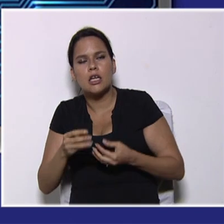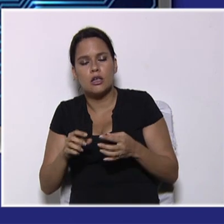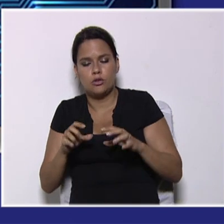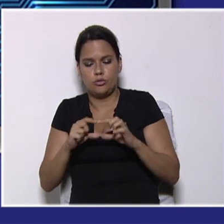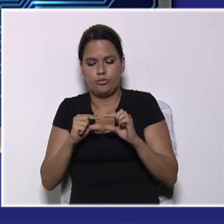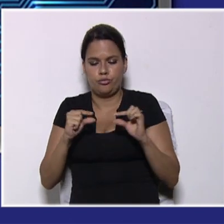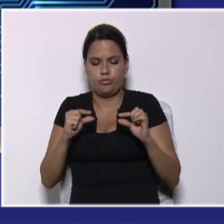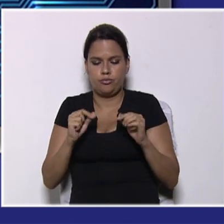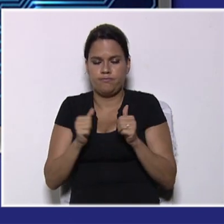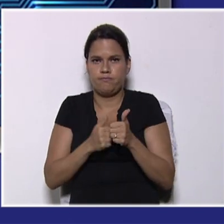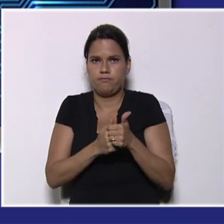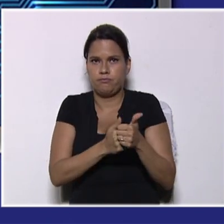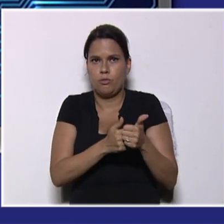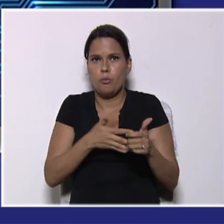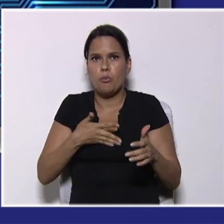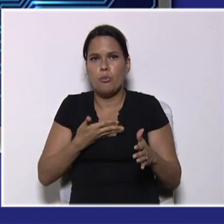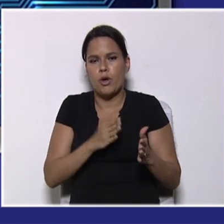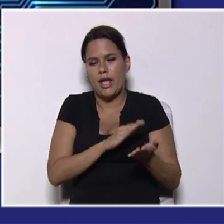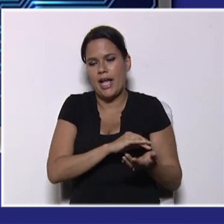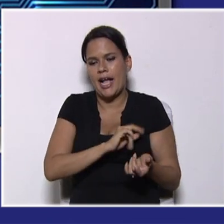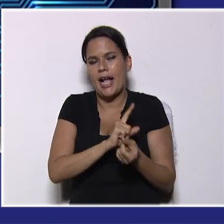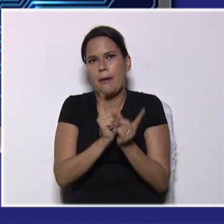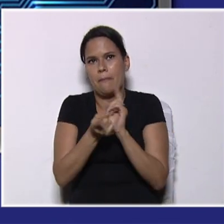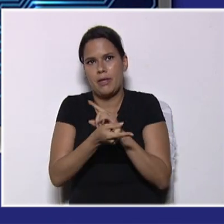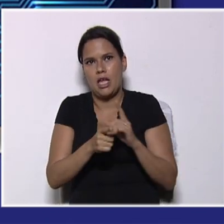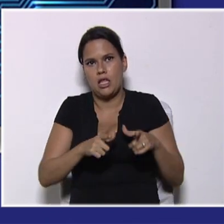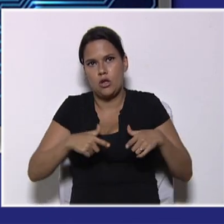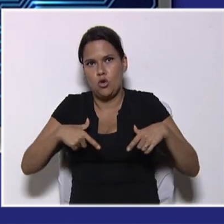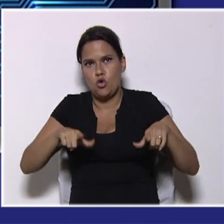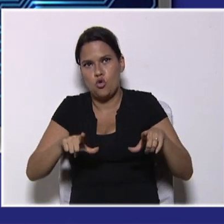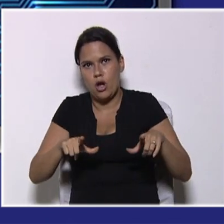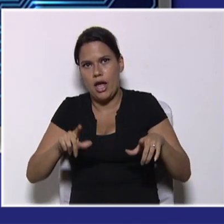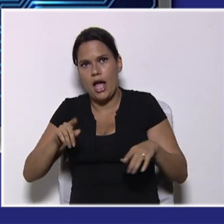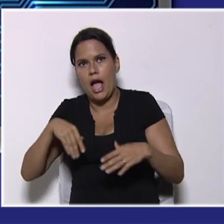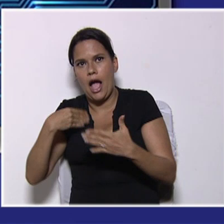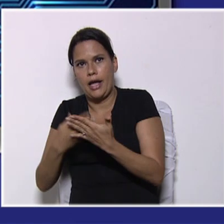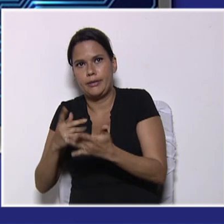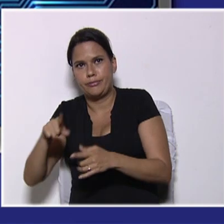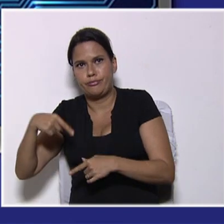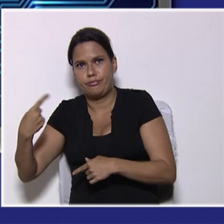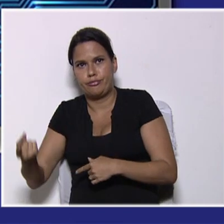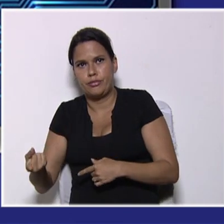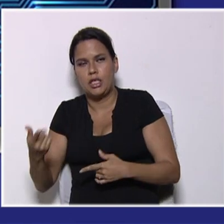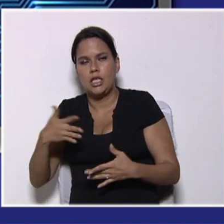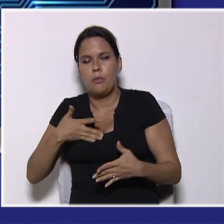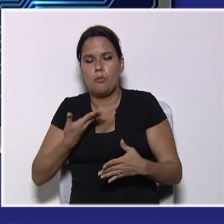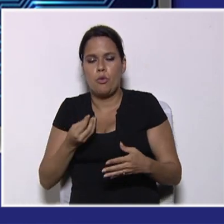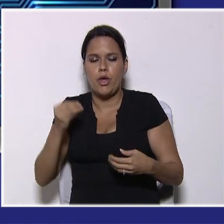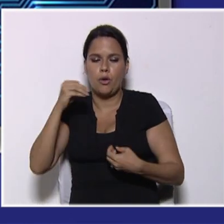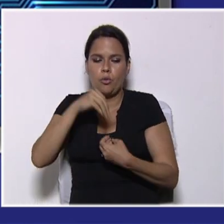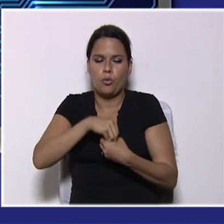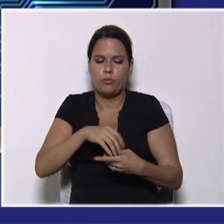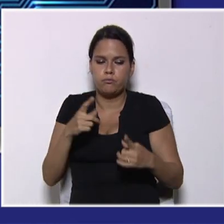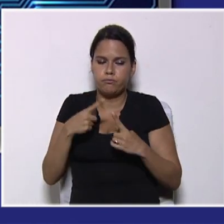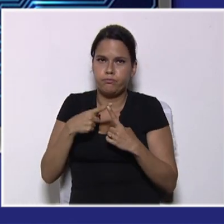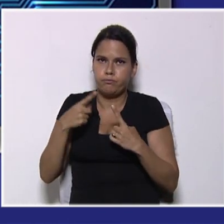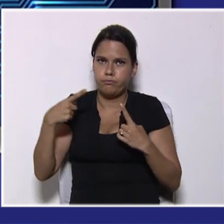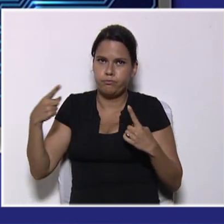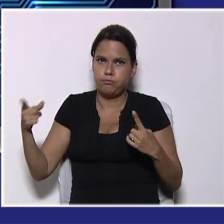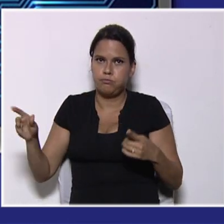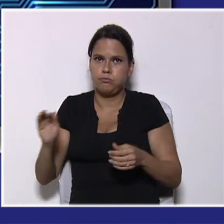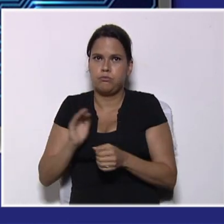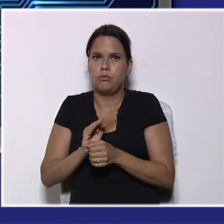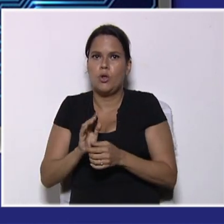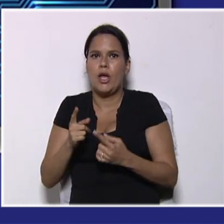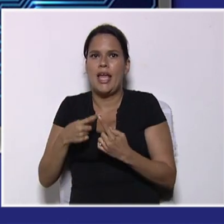electrones puedan pasar de una lámina a la otra. Este es capaz de almacenar energía sustentando un